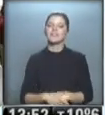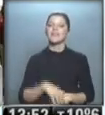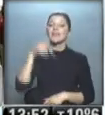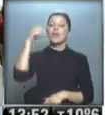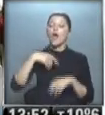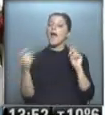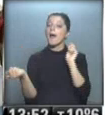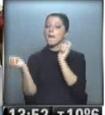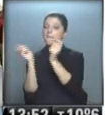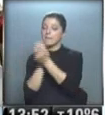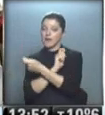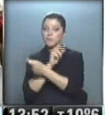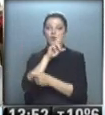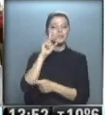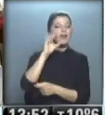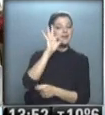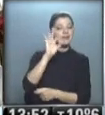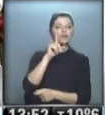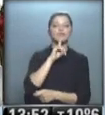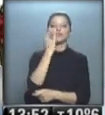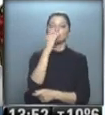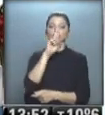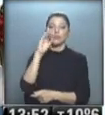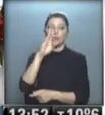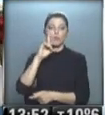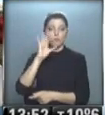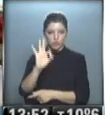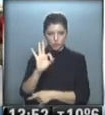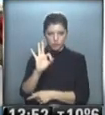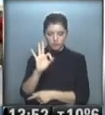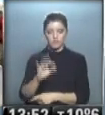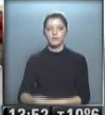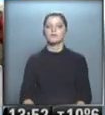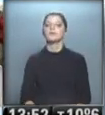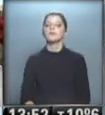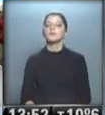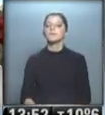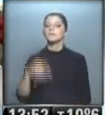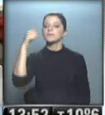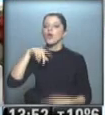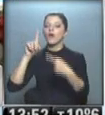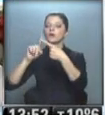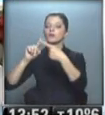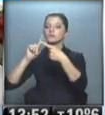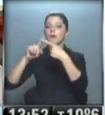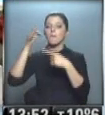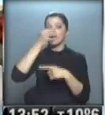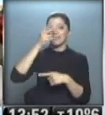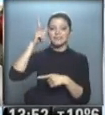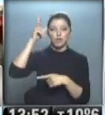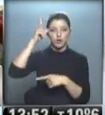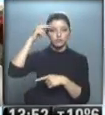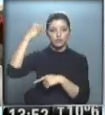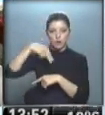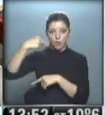vamos a Río turbio a ver Nos contactamos en este momento con la localidad de 28 de noviembre provincia de